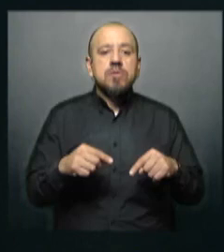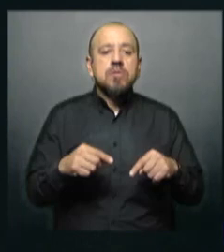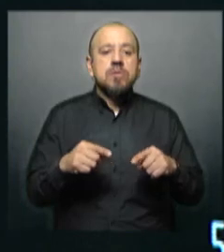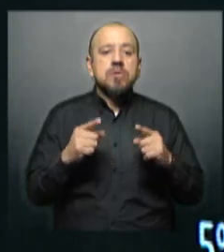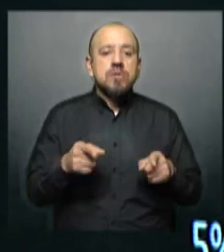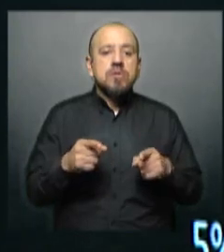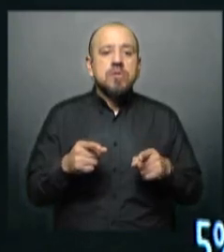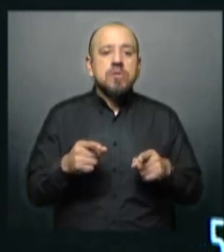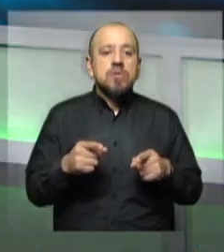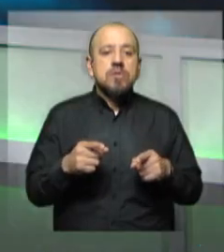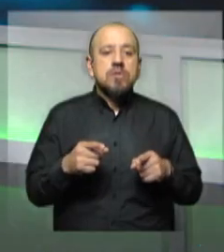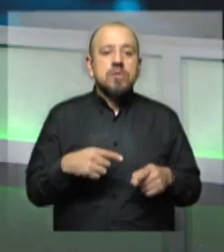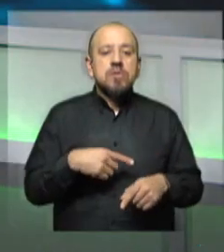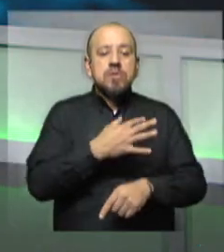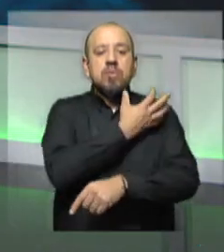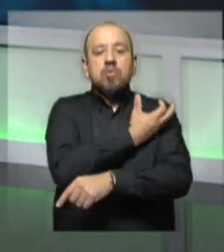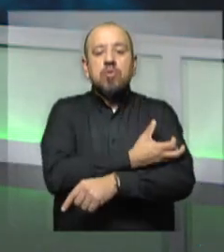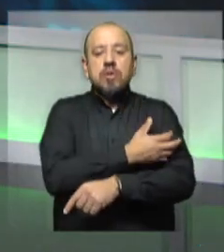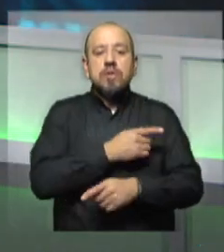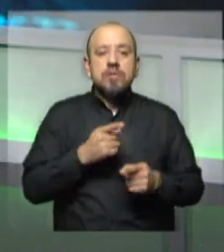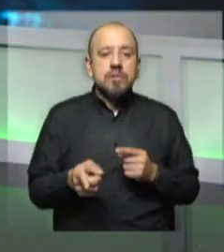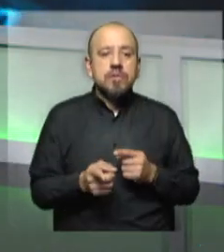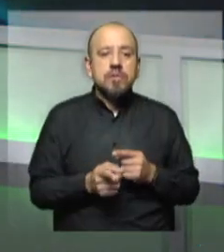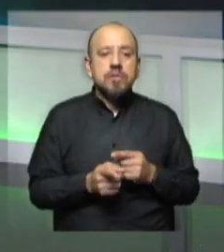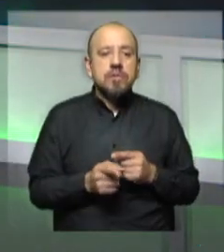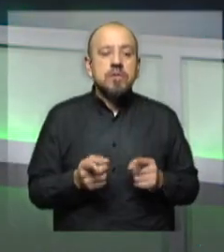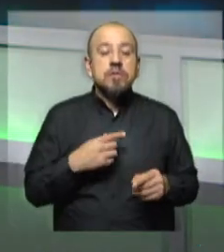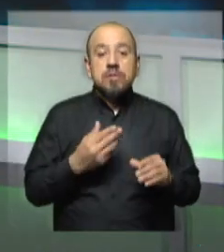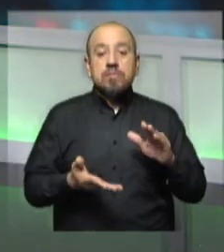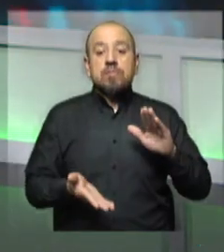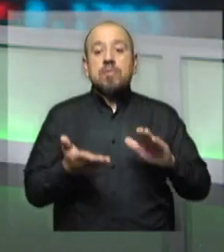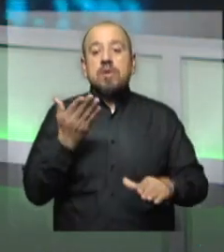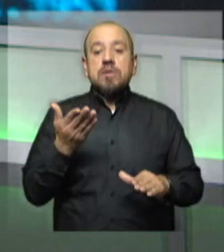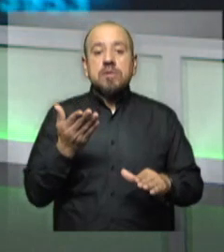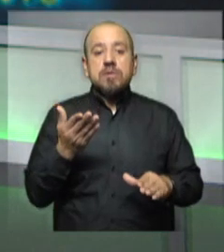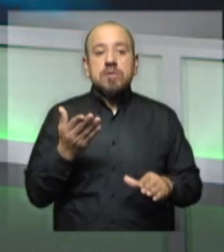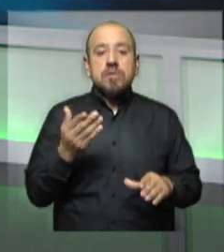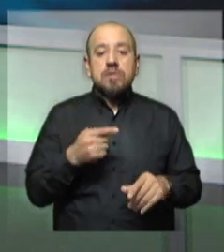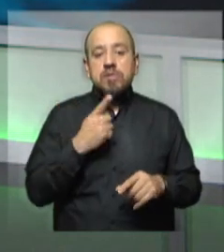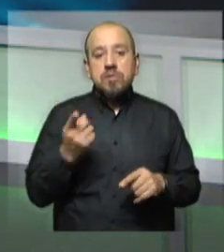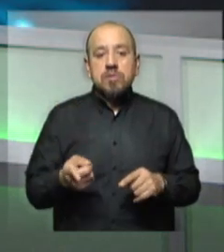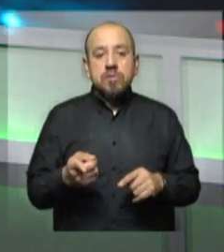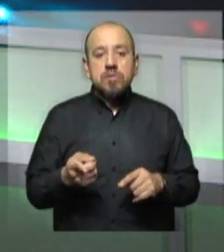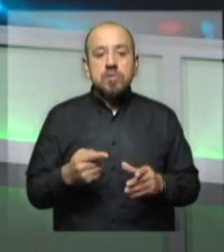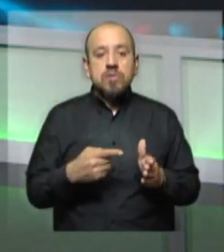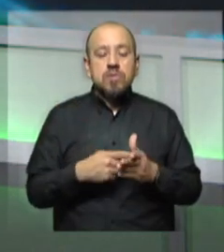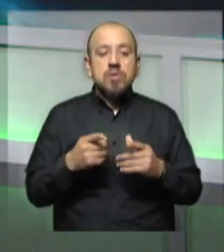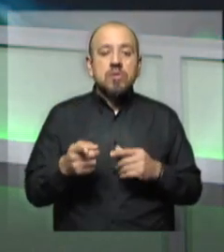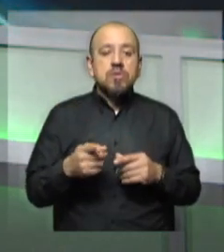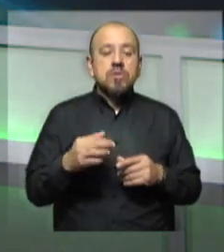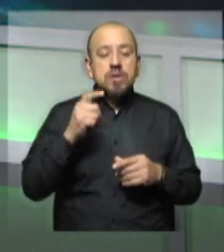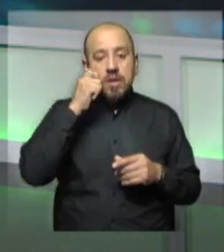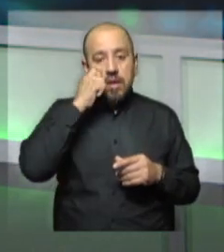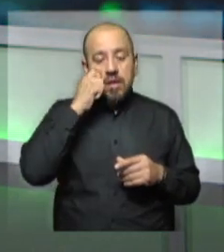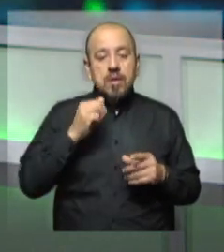destacar el dato de la pobreza infantil que no realmente es 10 veces más alta que la pobreza en el otro extremo del segmento etario